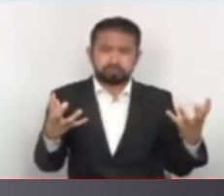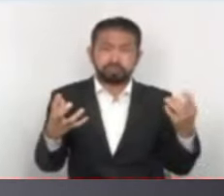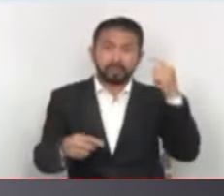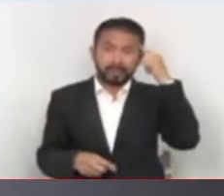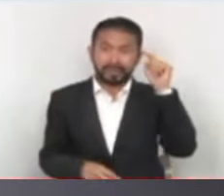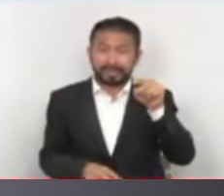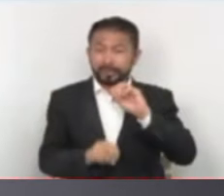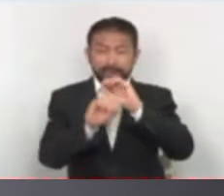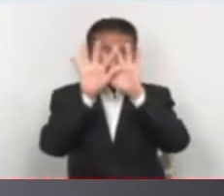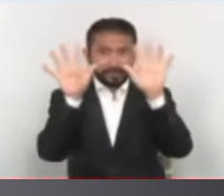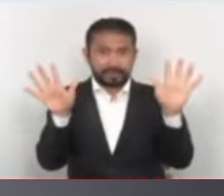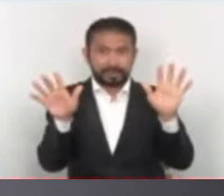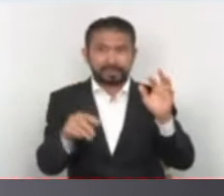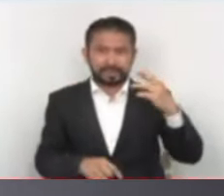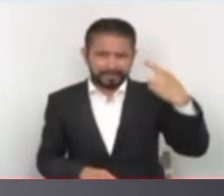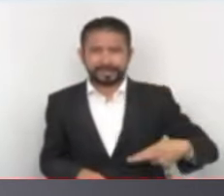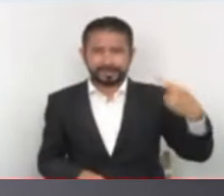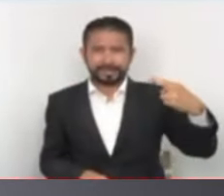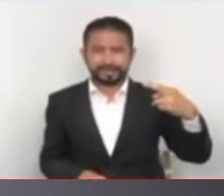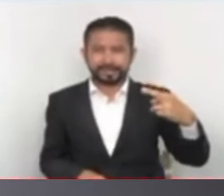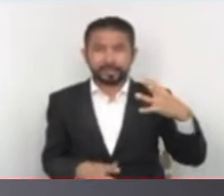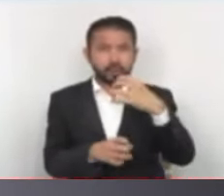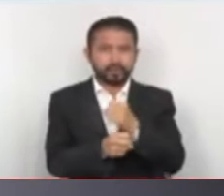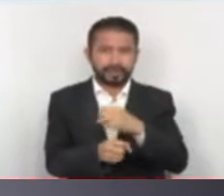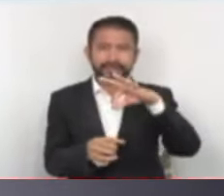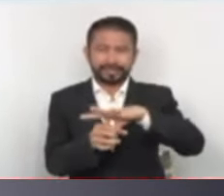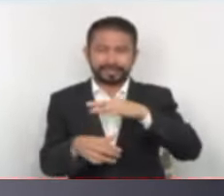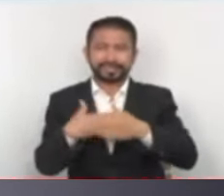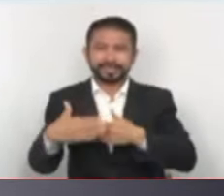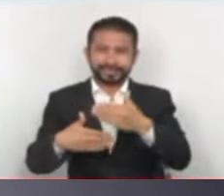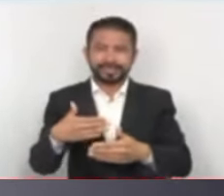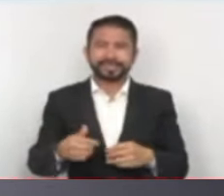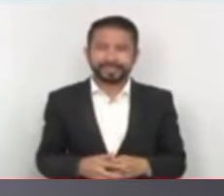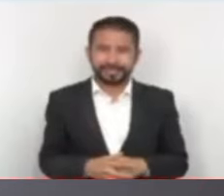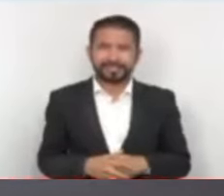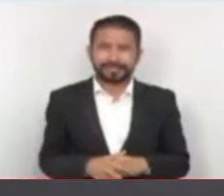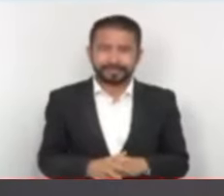creo que eso da legitimidad aún más a los procesos electorales.